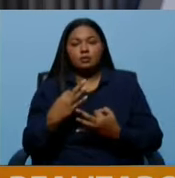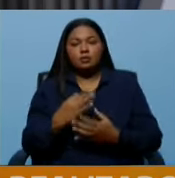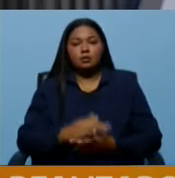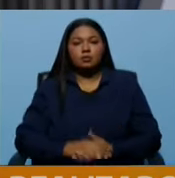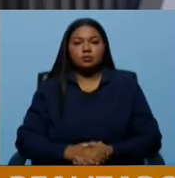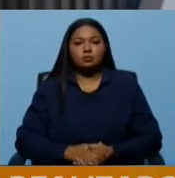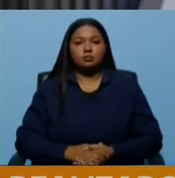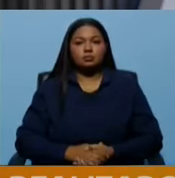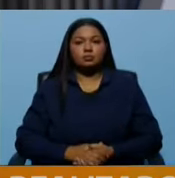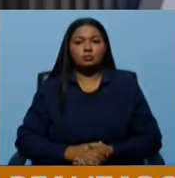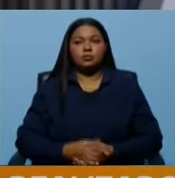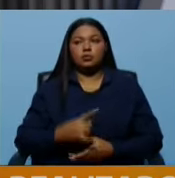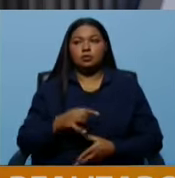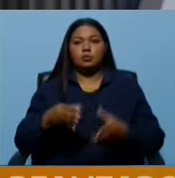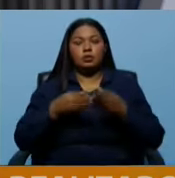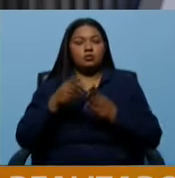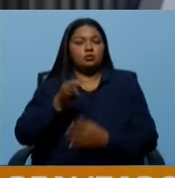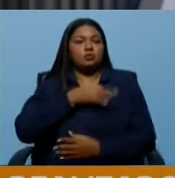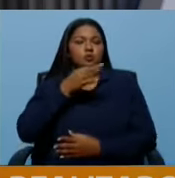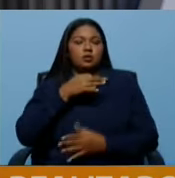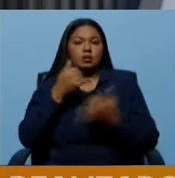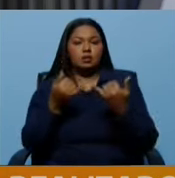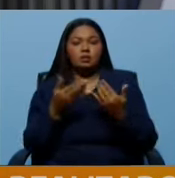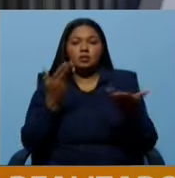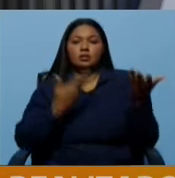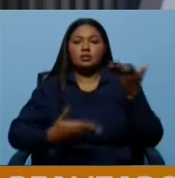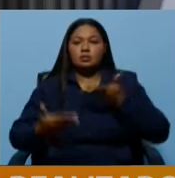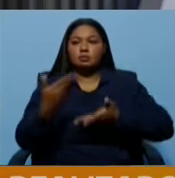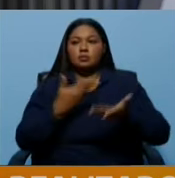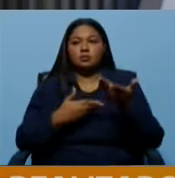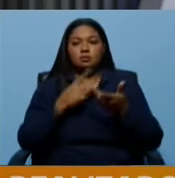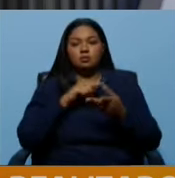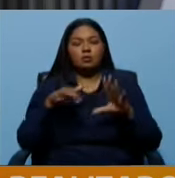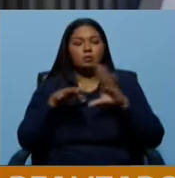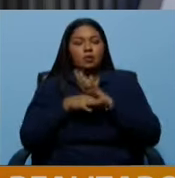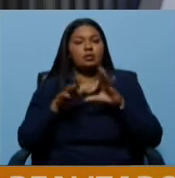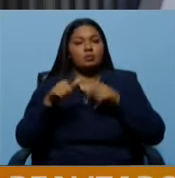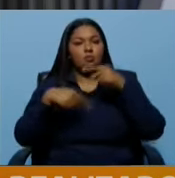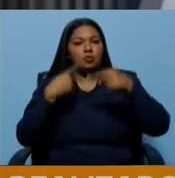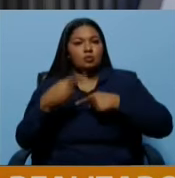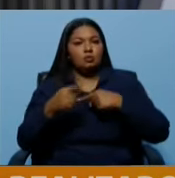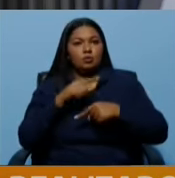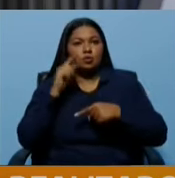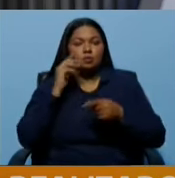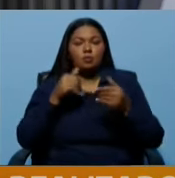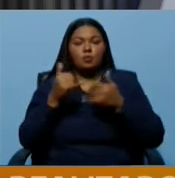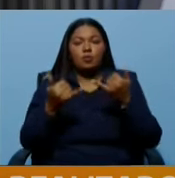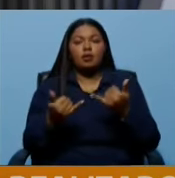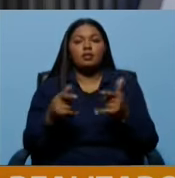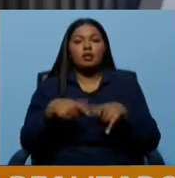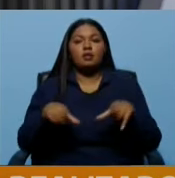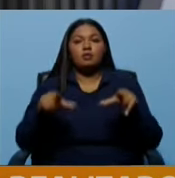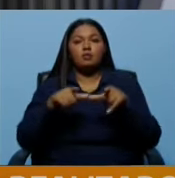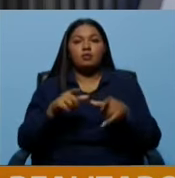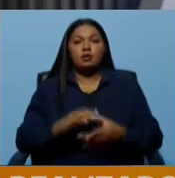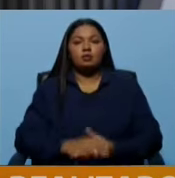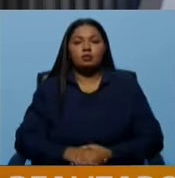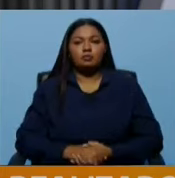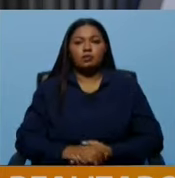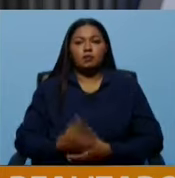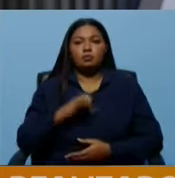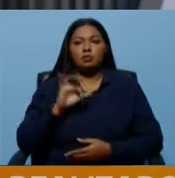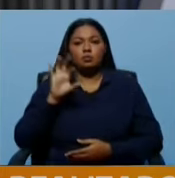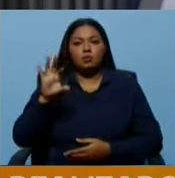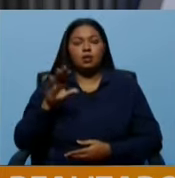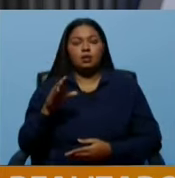tener el componente social, vamos a tener el componente de servicio el martes próximo y posteriormente nos vamos a las regiones del país para que podamos